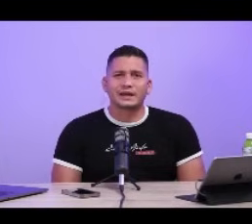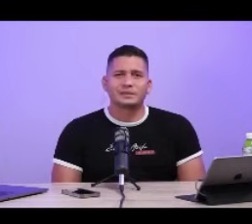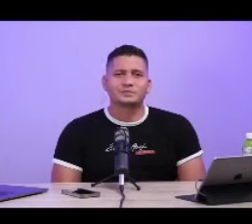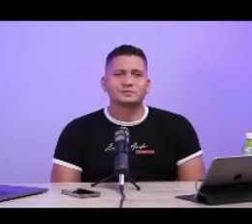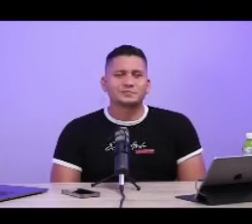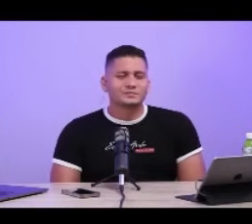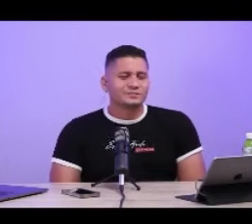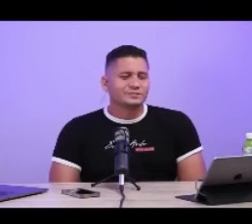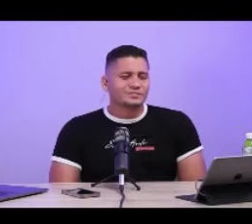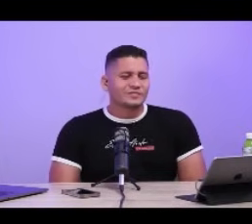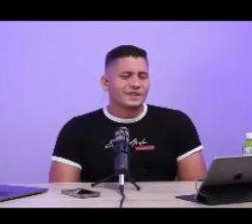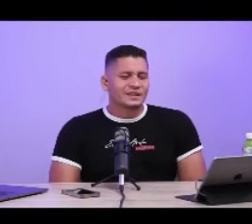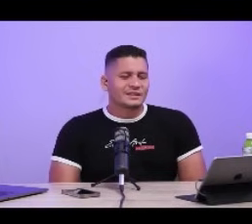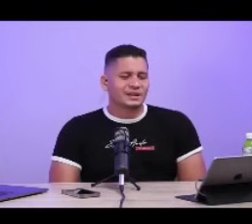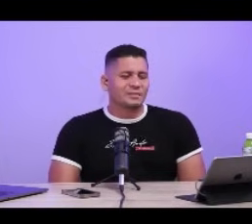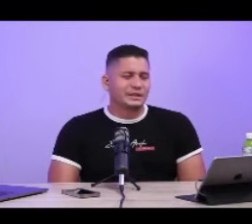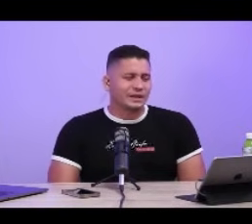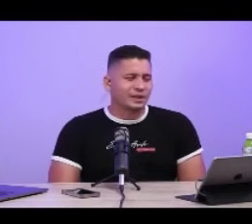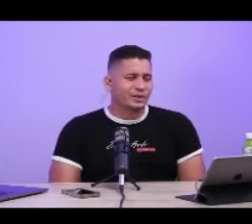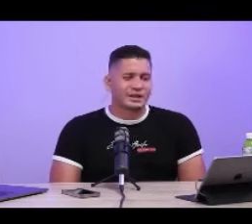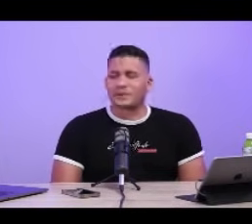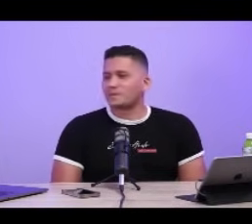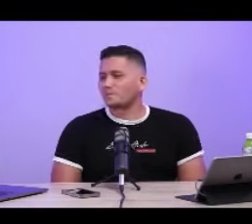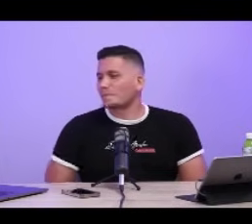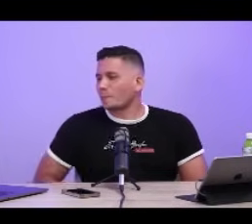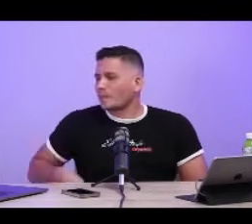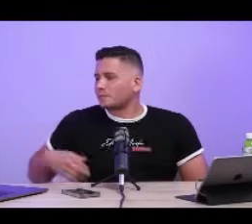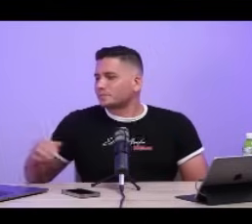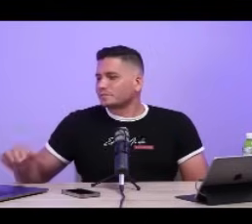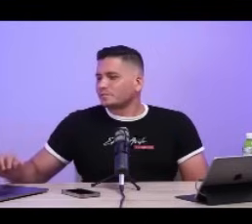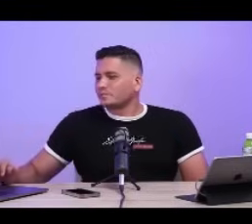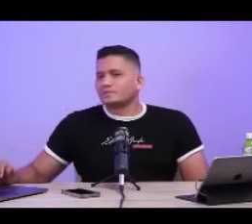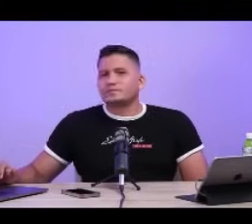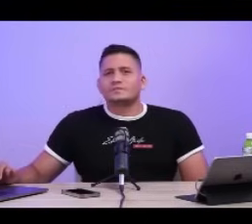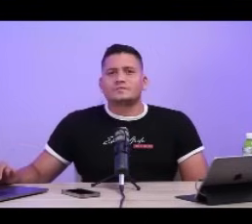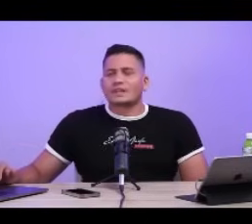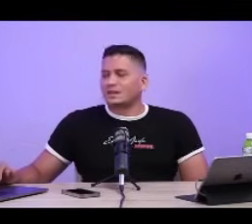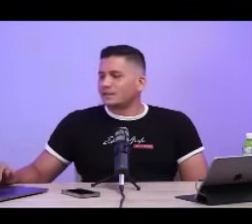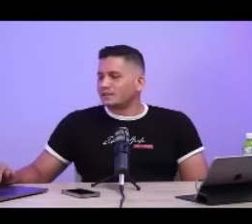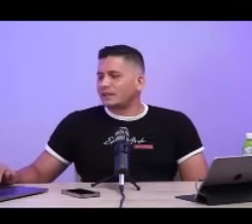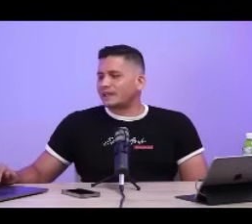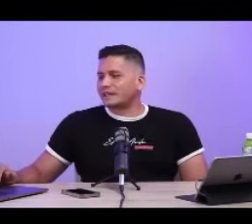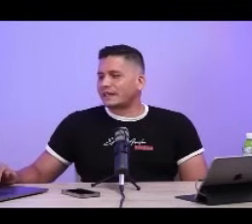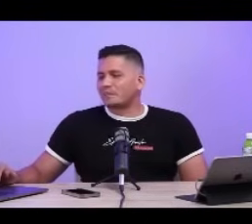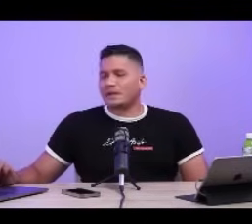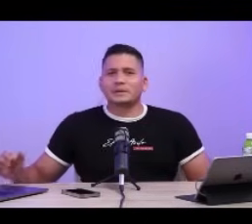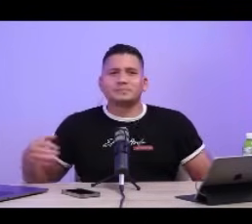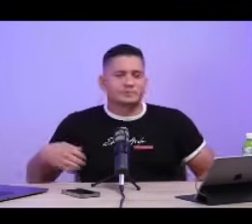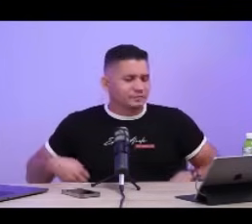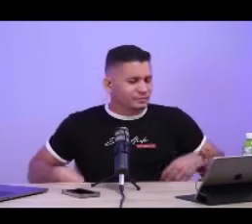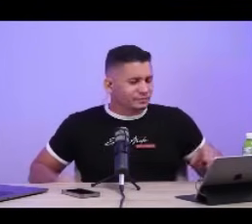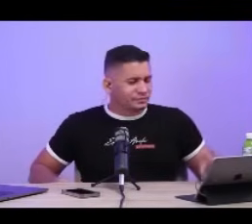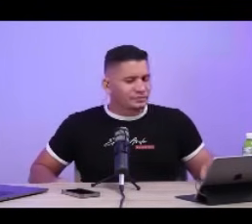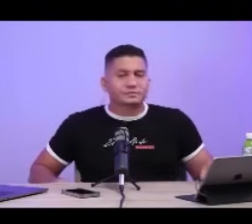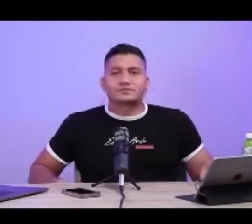de qué se metieron el café tercer